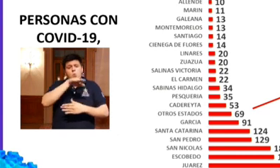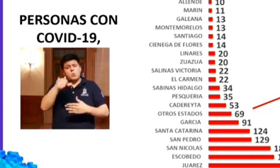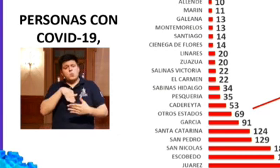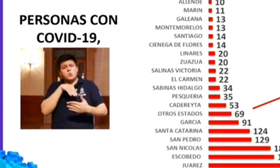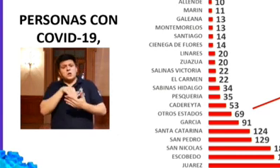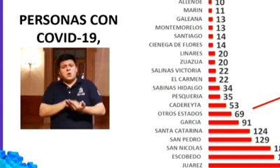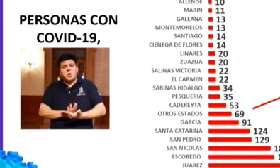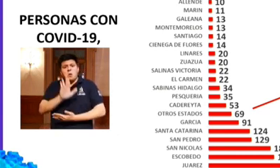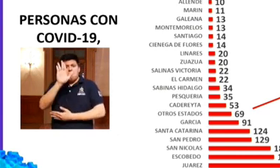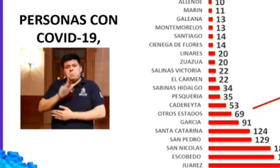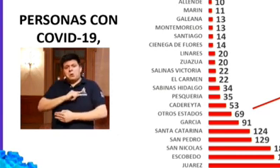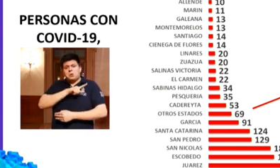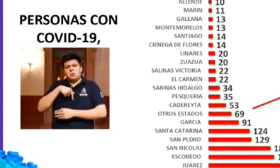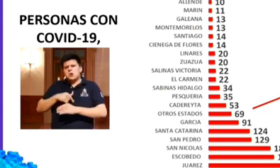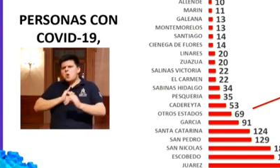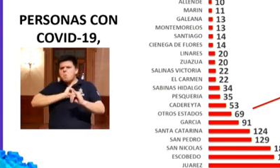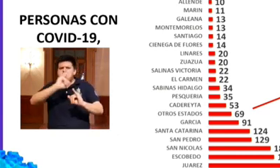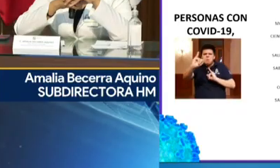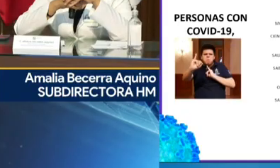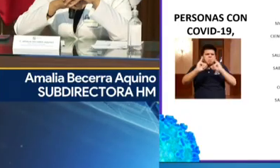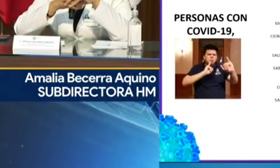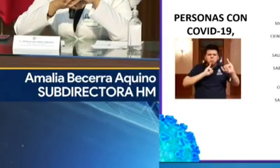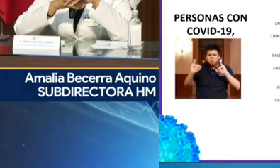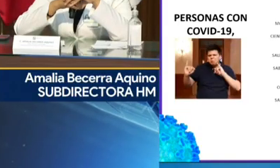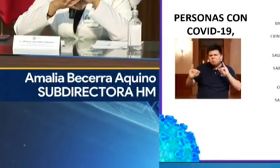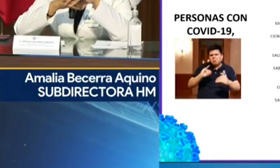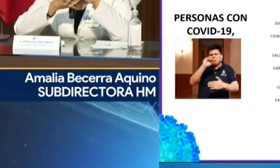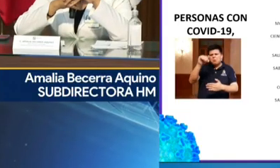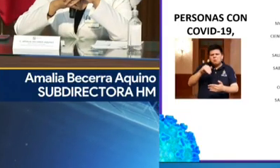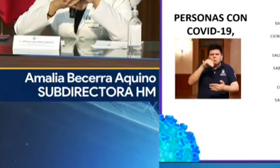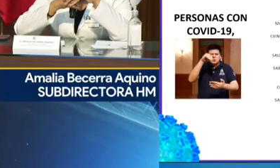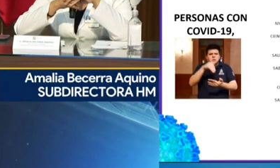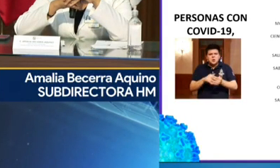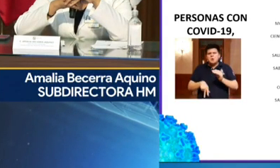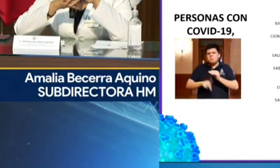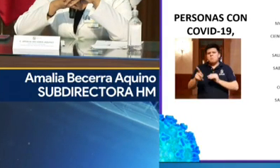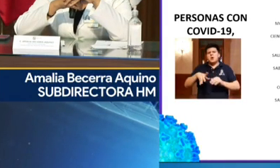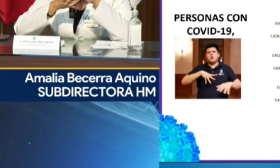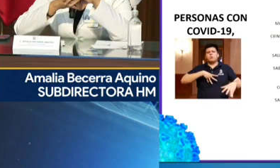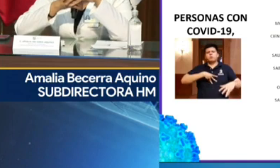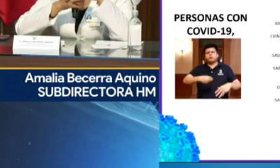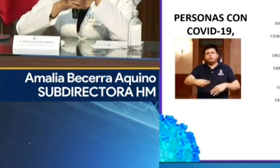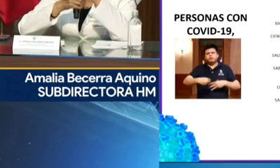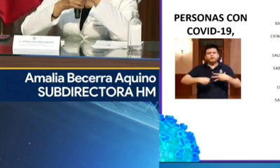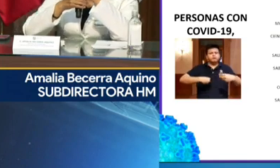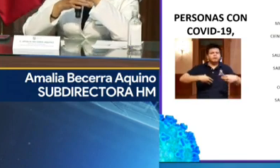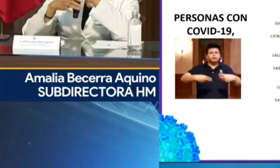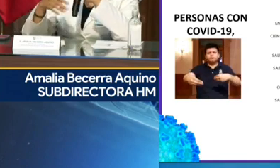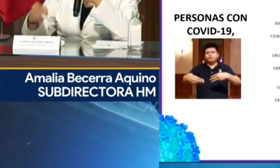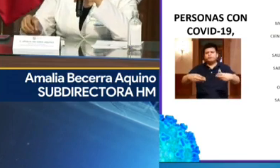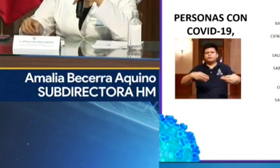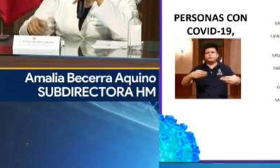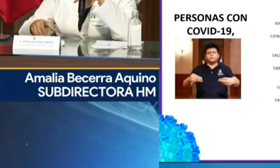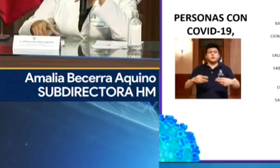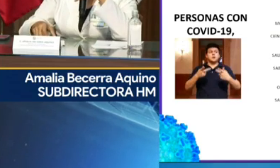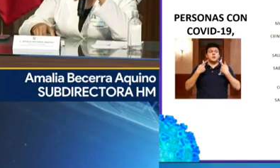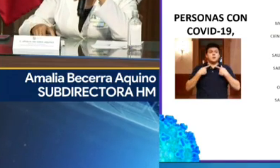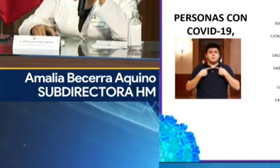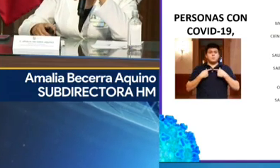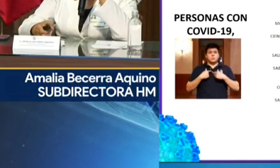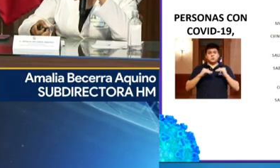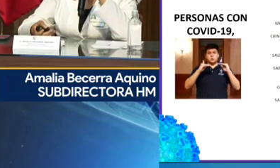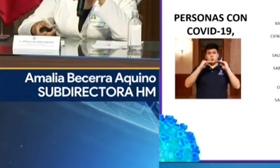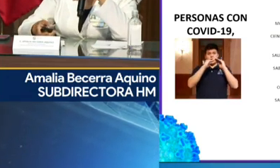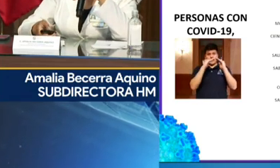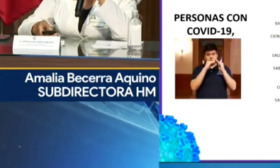eran del área rural o son del área rural, pero que los alcanzó la transmisión comunitaria. Los pacientes de asilo siguen